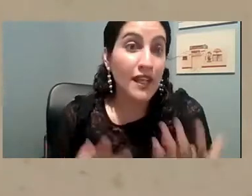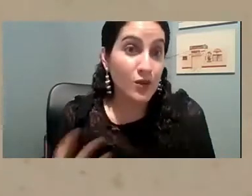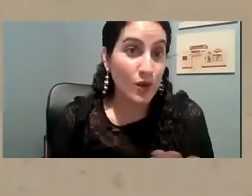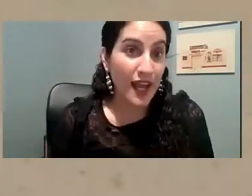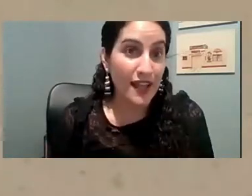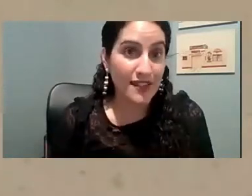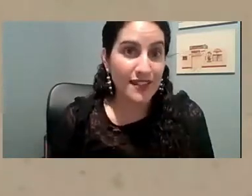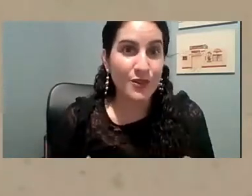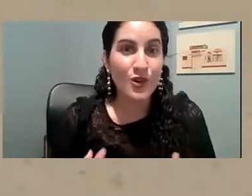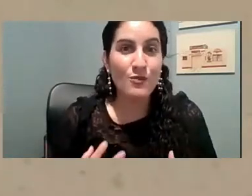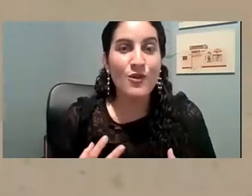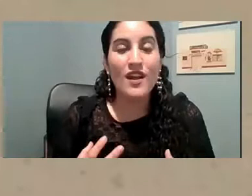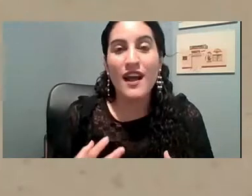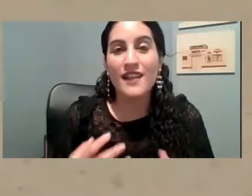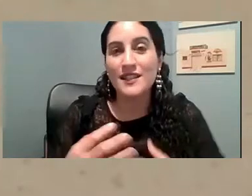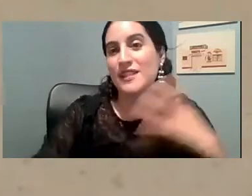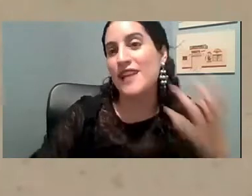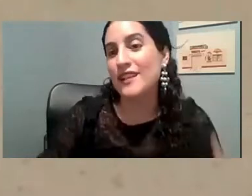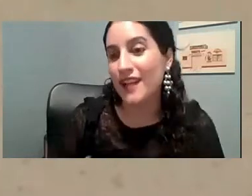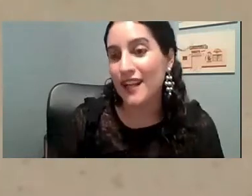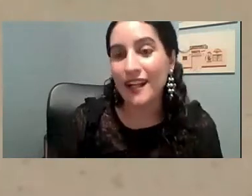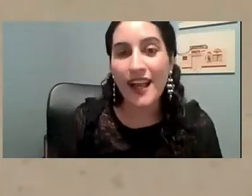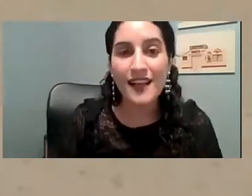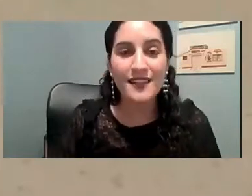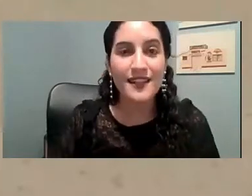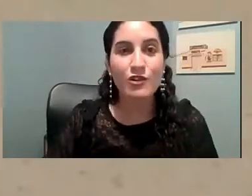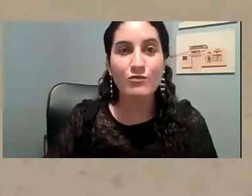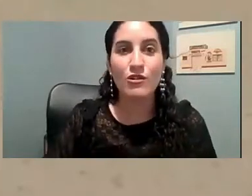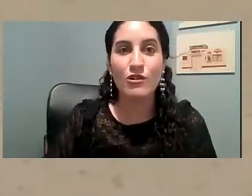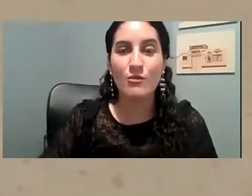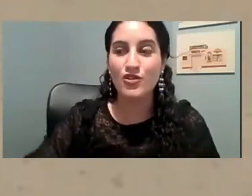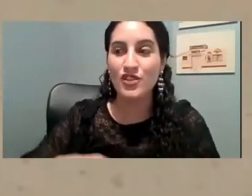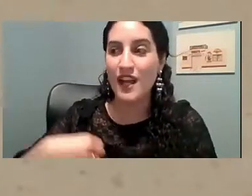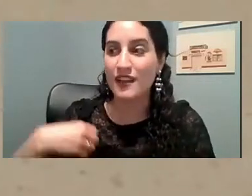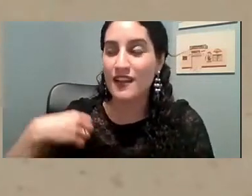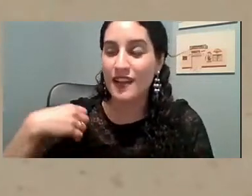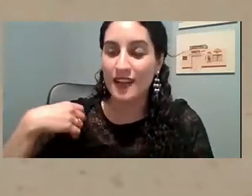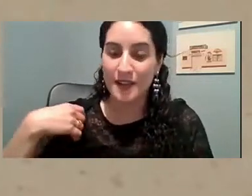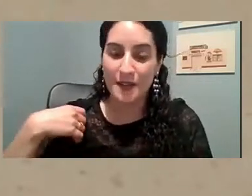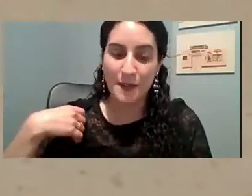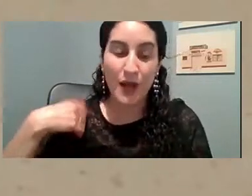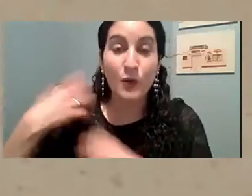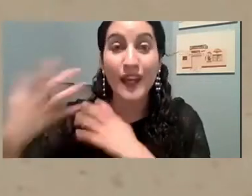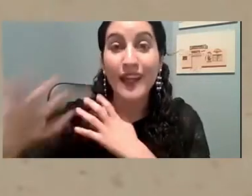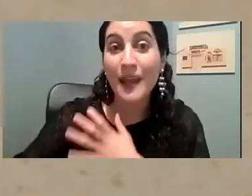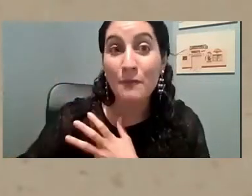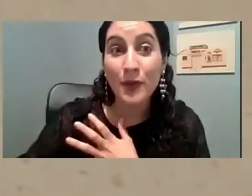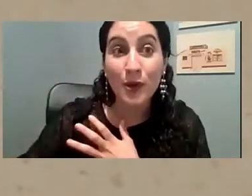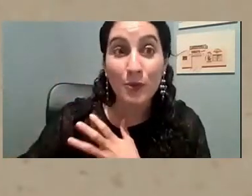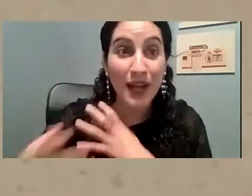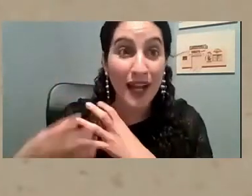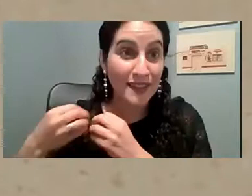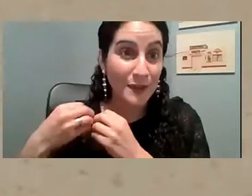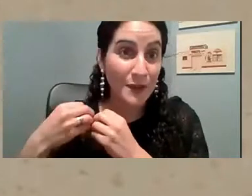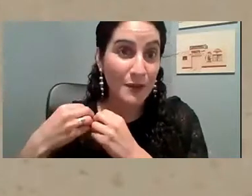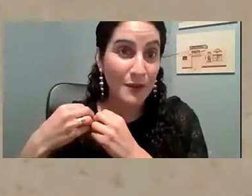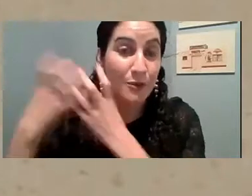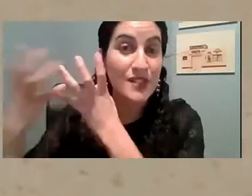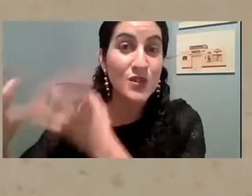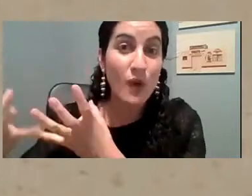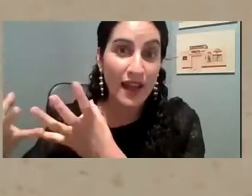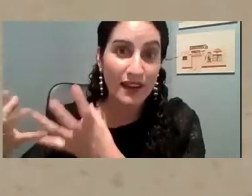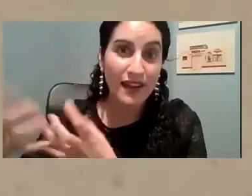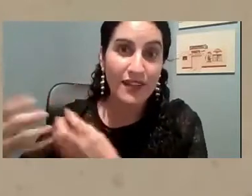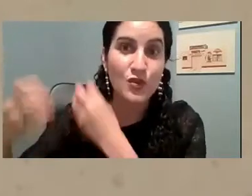recursos para sus clases, ¿no? Cómo hacer más didáctica la clase, cómo mostrar algún ejemplo práctico